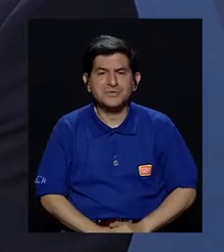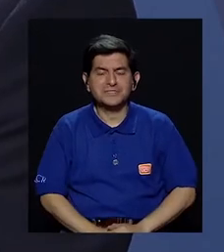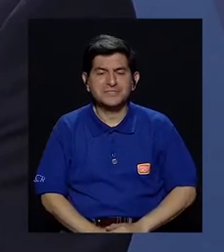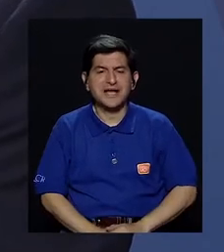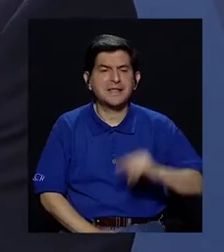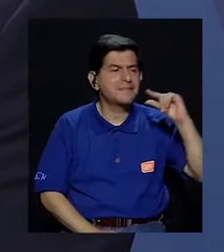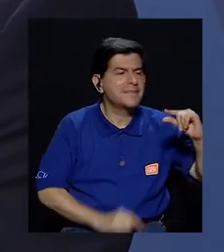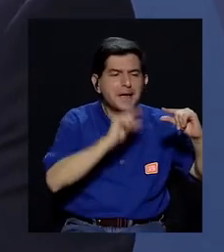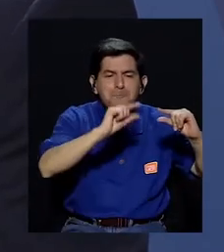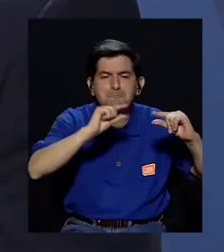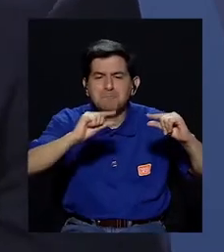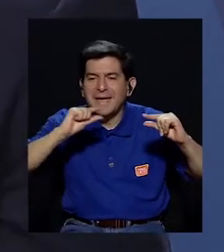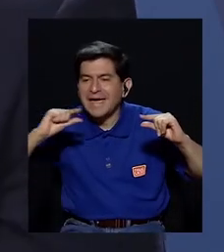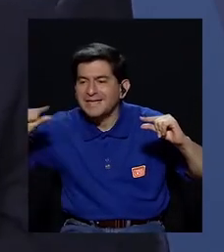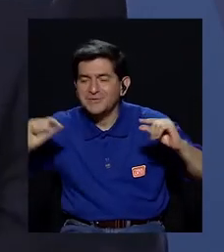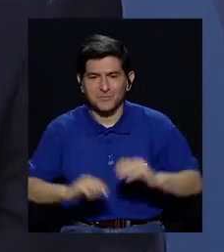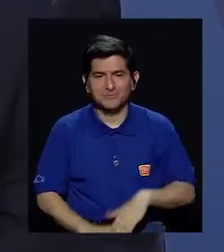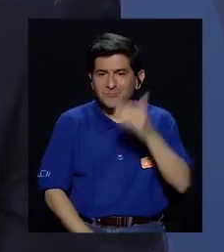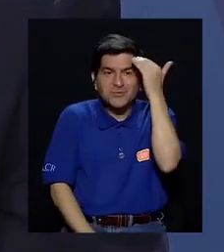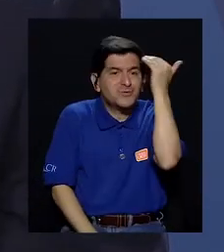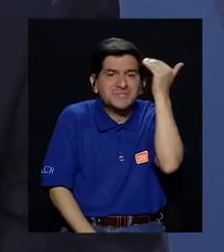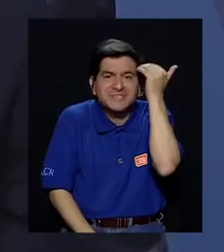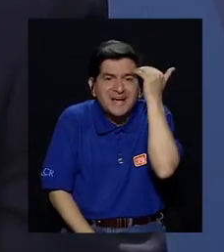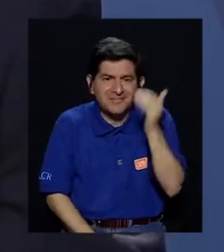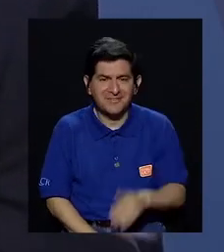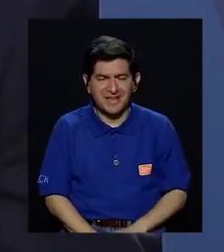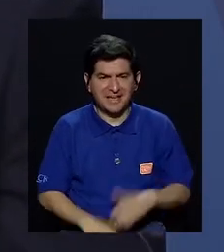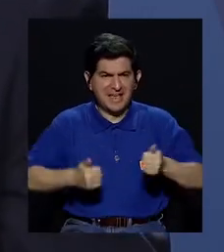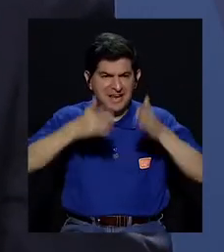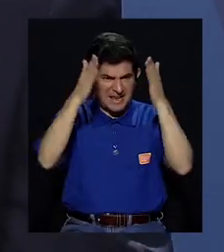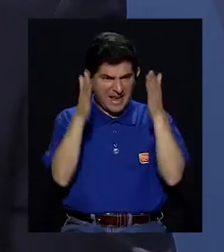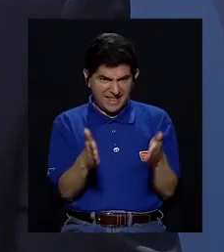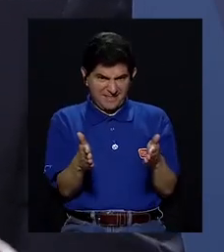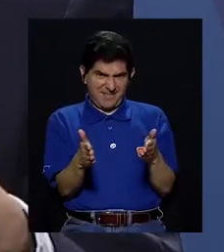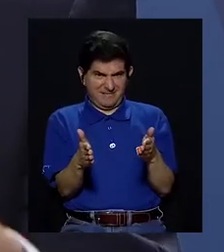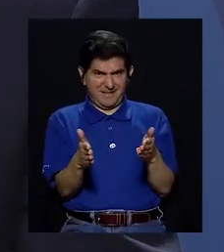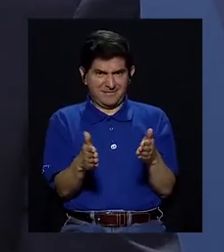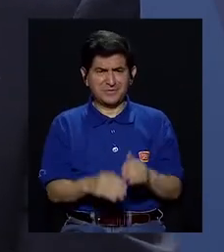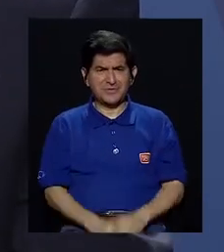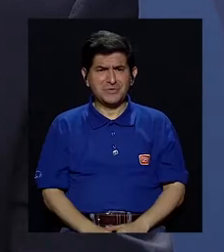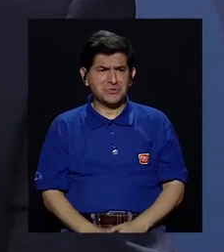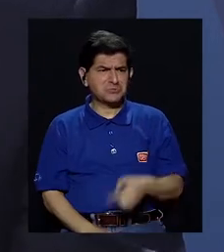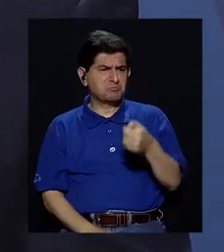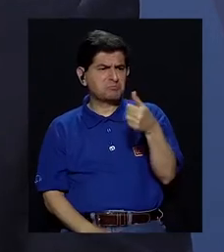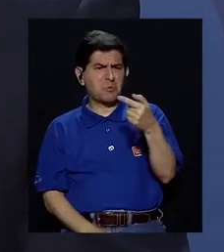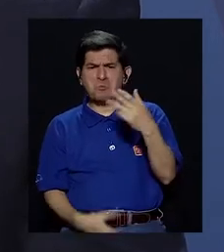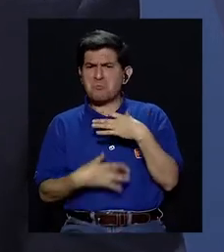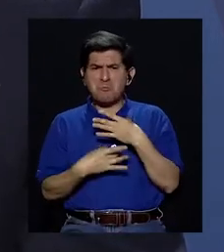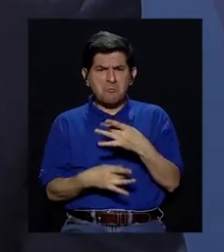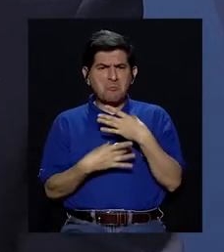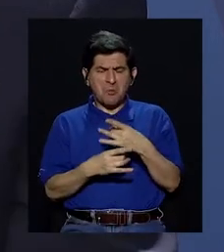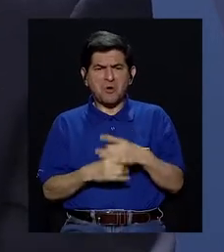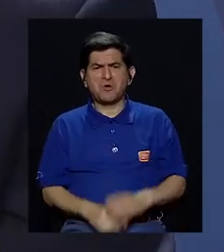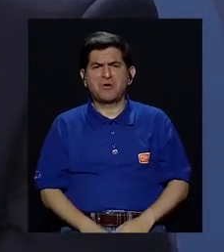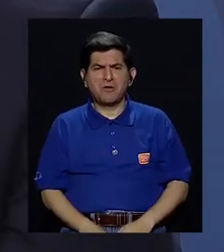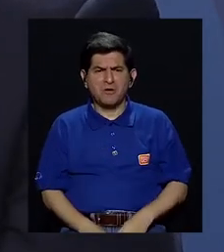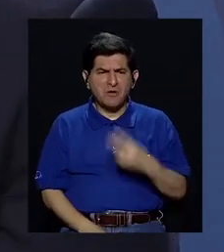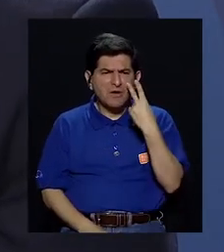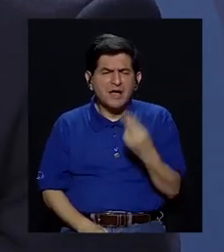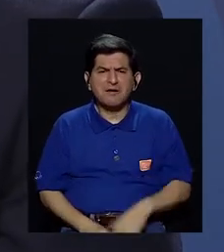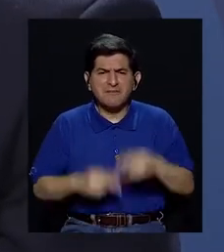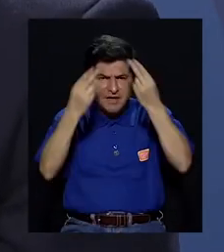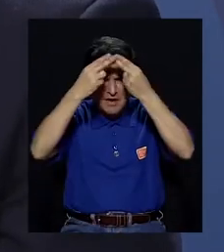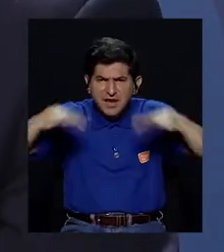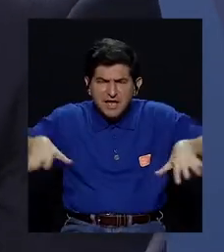enanos entonces no sabemos si es que los candidatos son tampoco atrayentes que en digital estamos